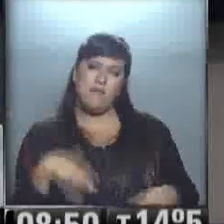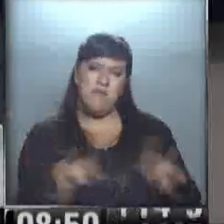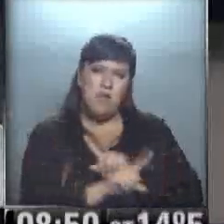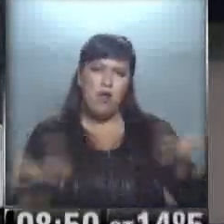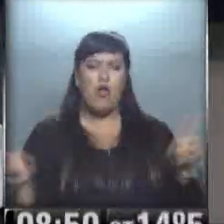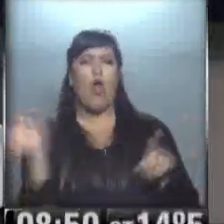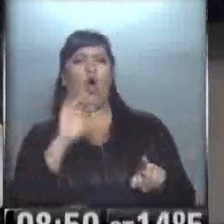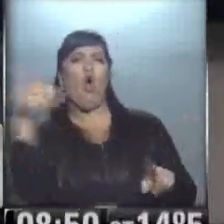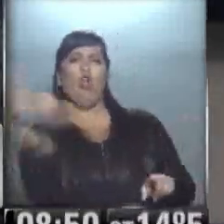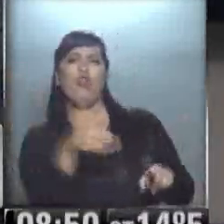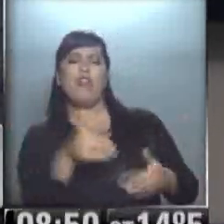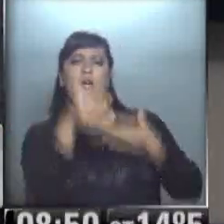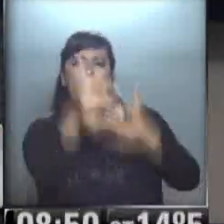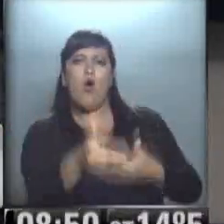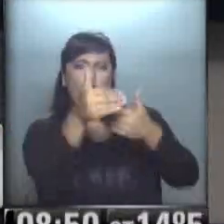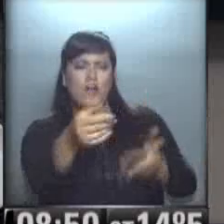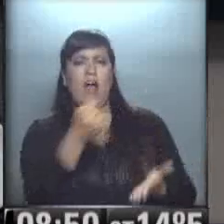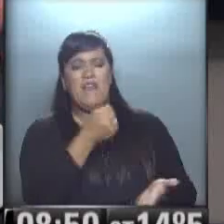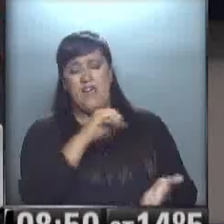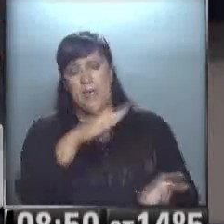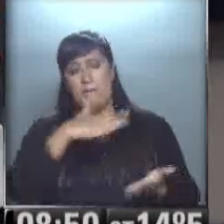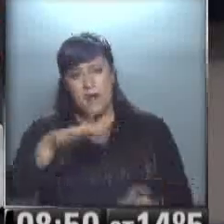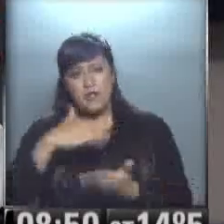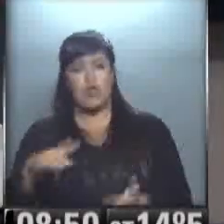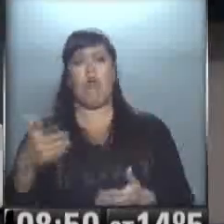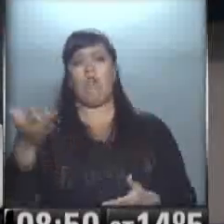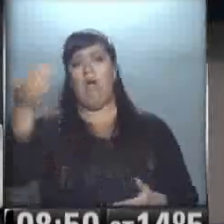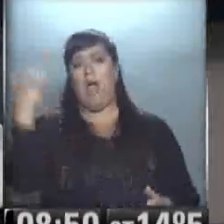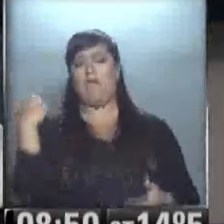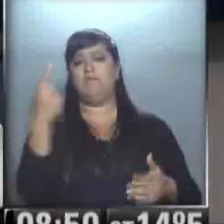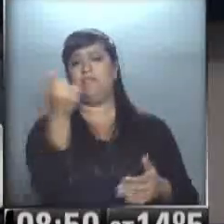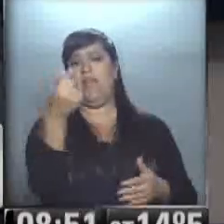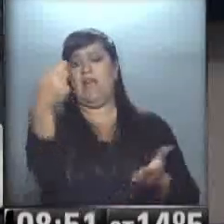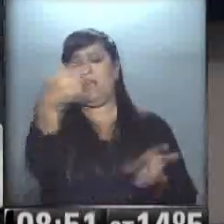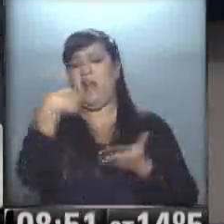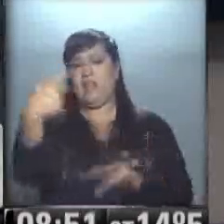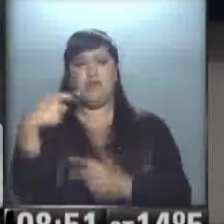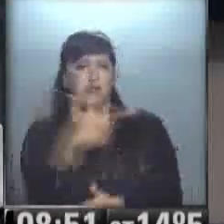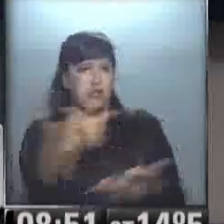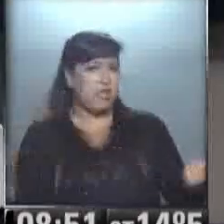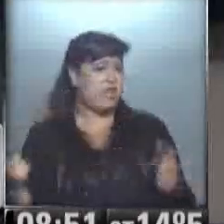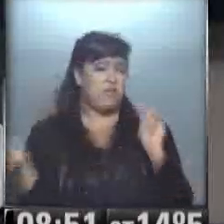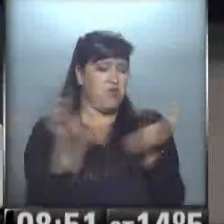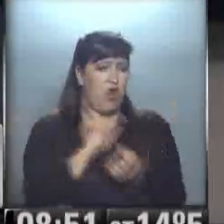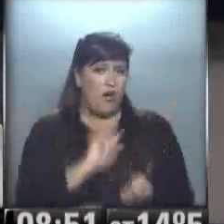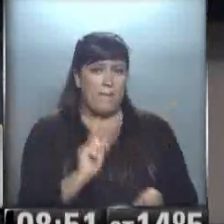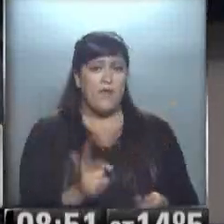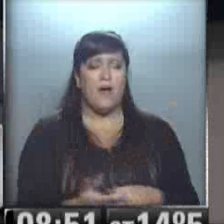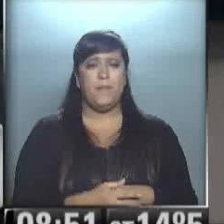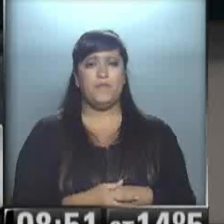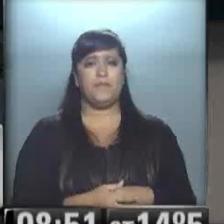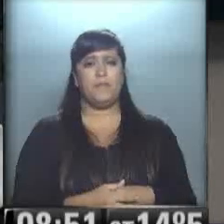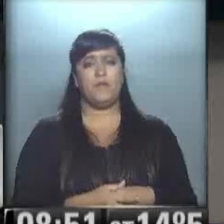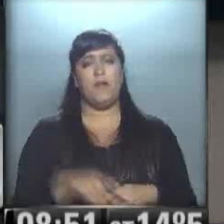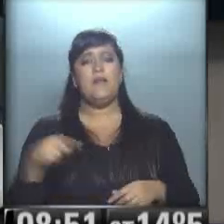demora que pueda haber en algunas inversiones con un crédito que Argentina ya no tenía del exterior es decir esto tampoco cambia y con este